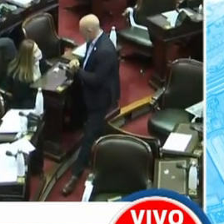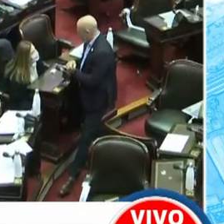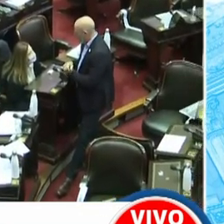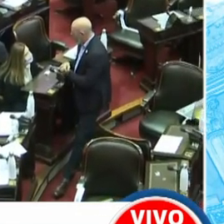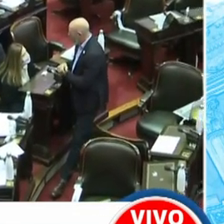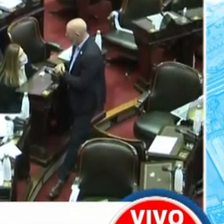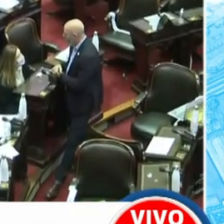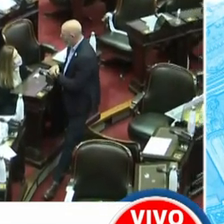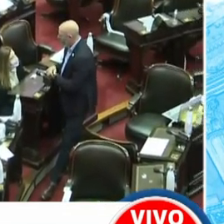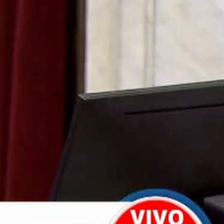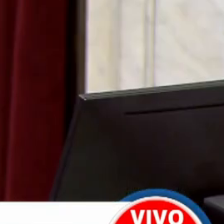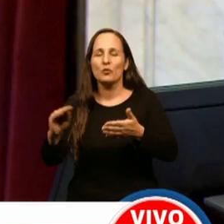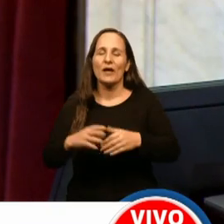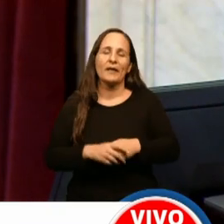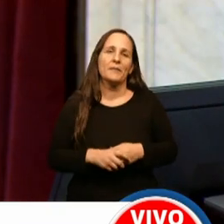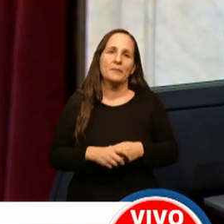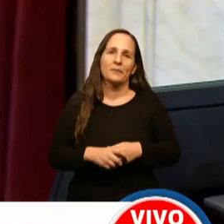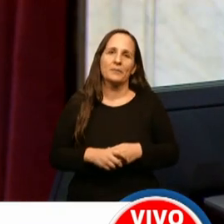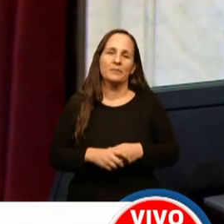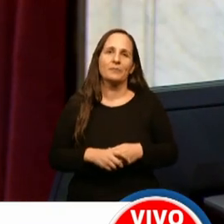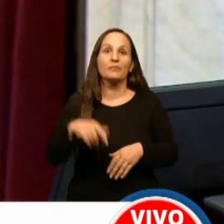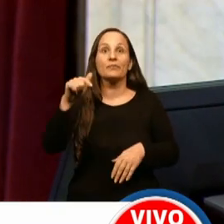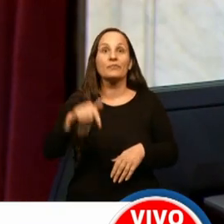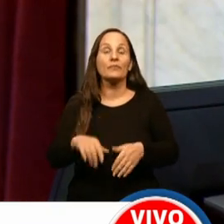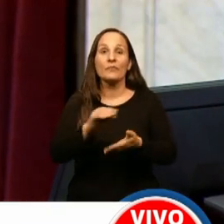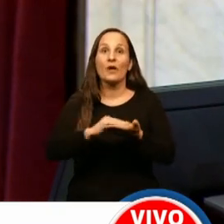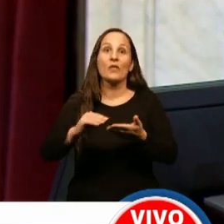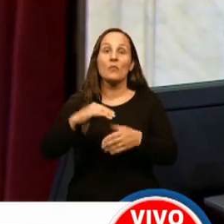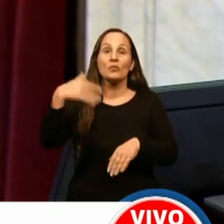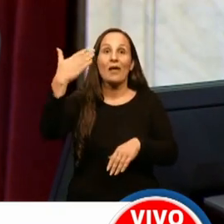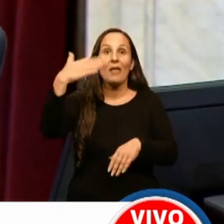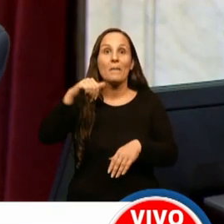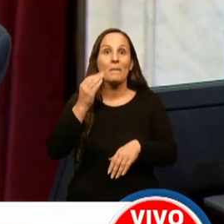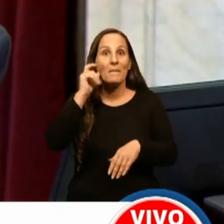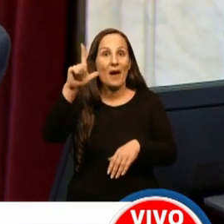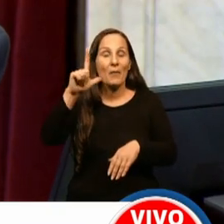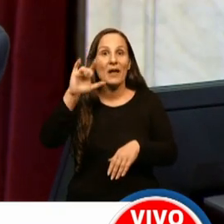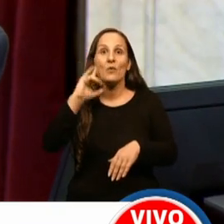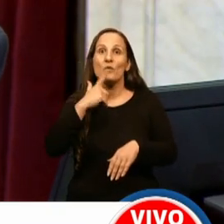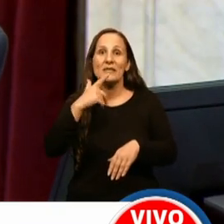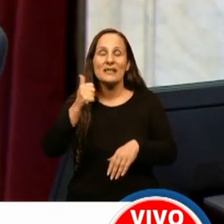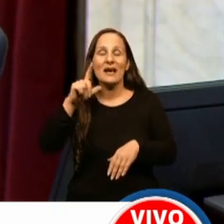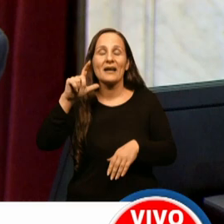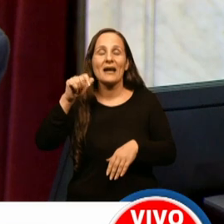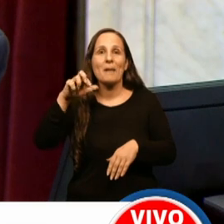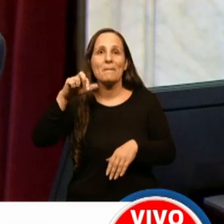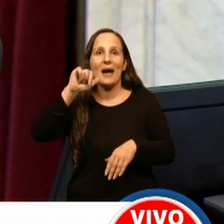muchas gracias diputada tiene la palabra la diputada mabel luisa caparrós